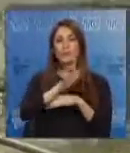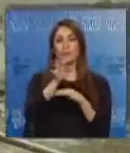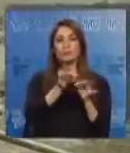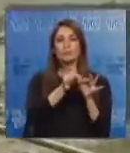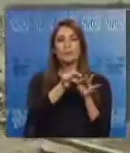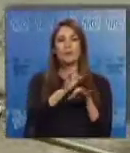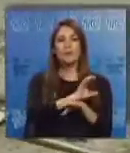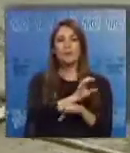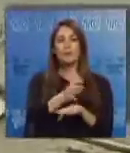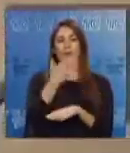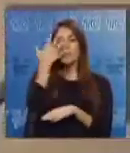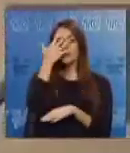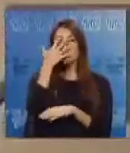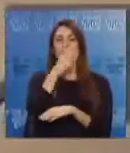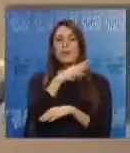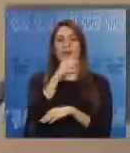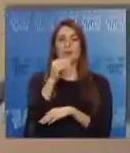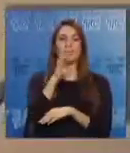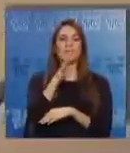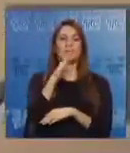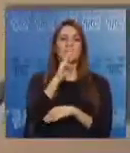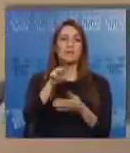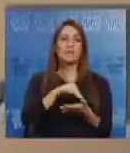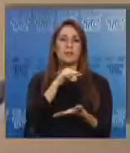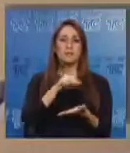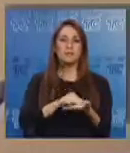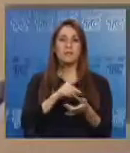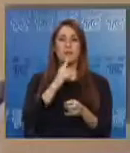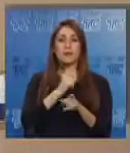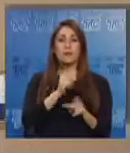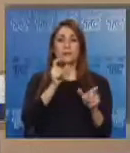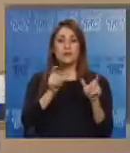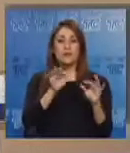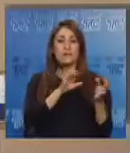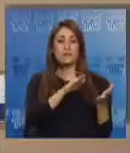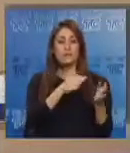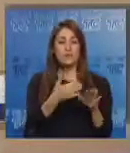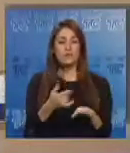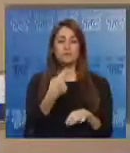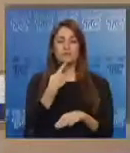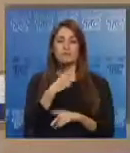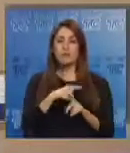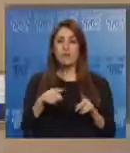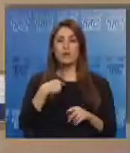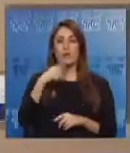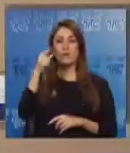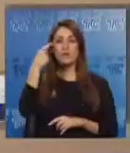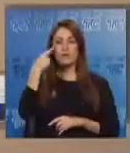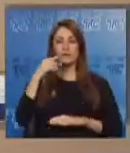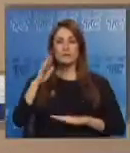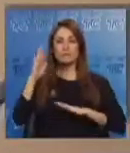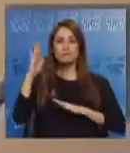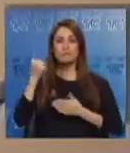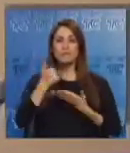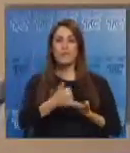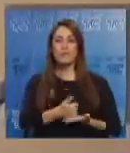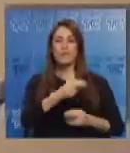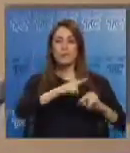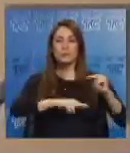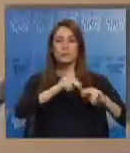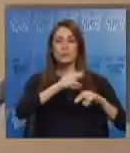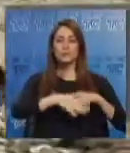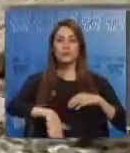rurales de Esmeraldas y Manabí. Nos ha dolido muchísimo las familias fallecidas y el compromiso del gobierno nacional a la reconstrucción de las